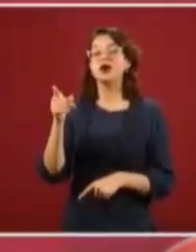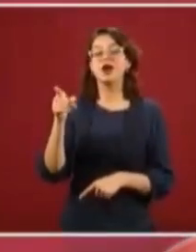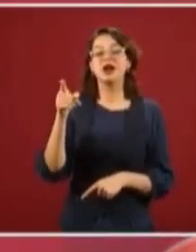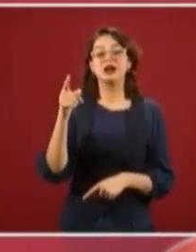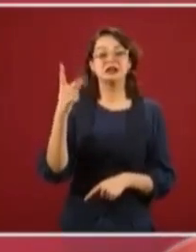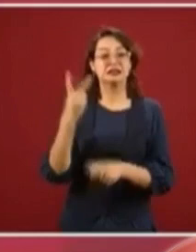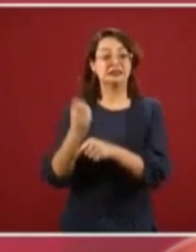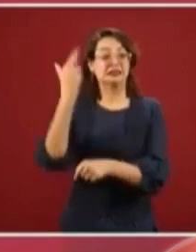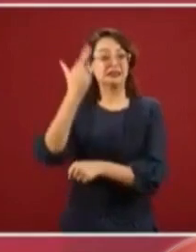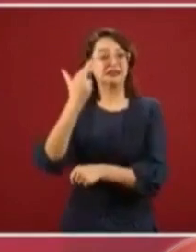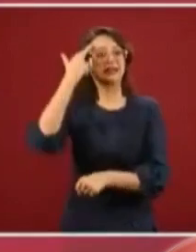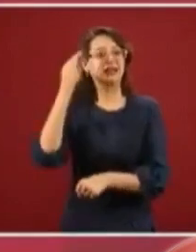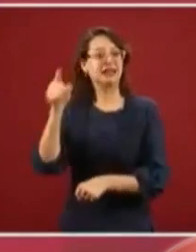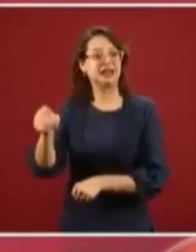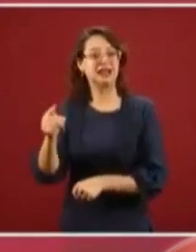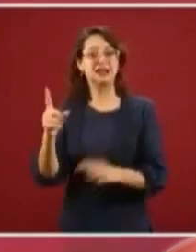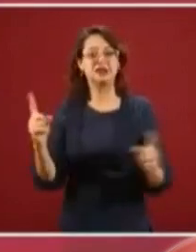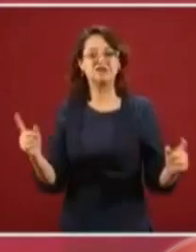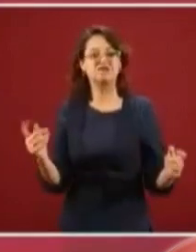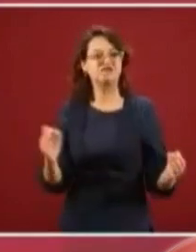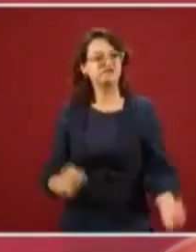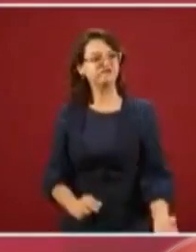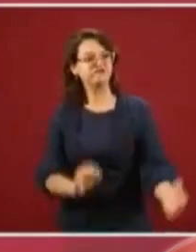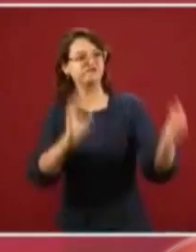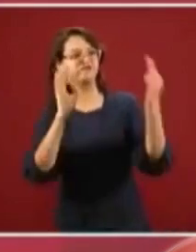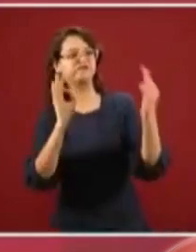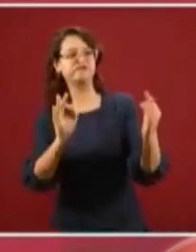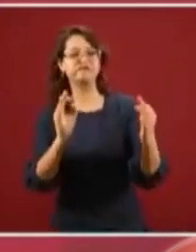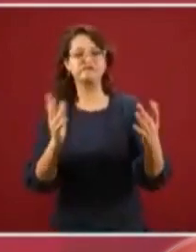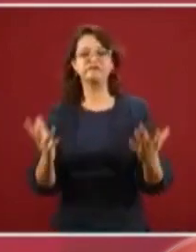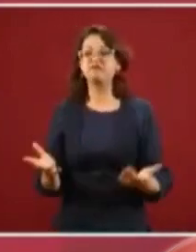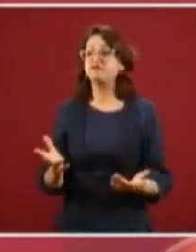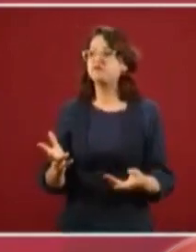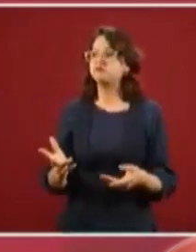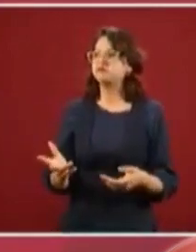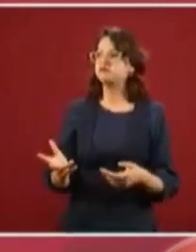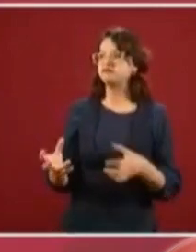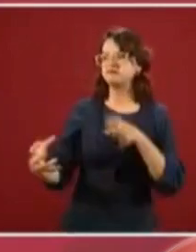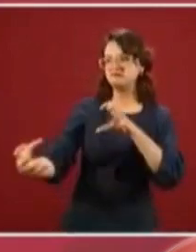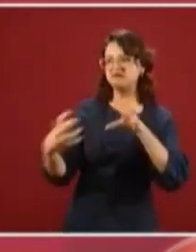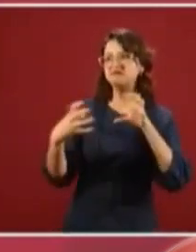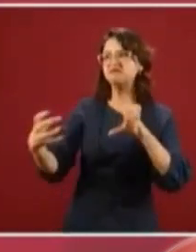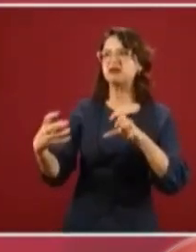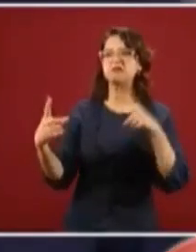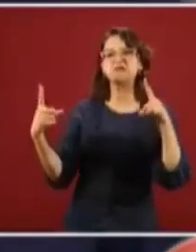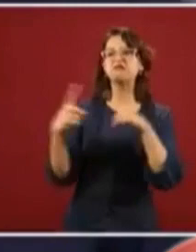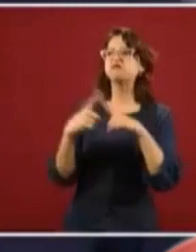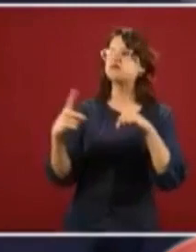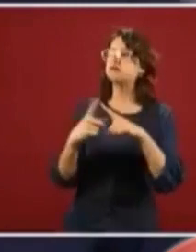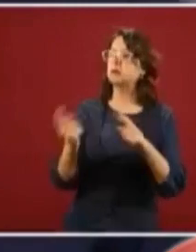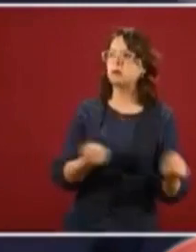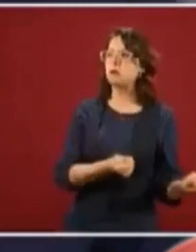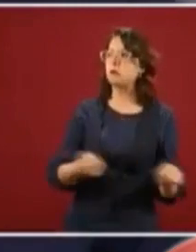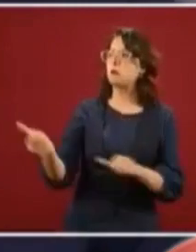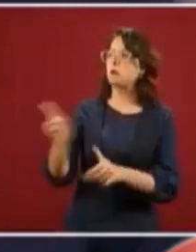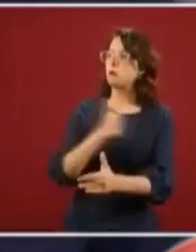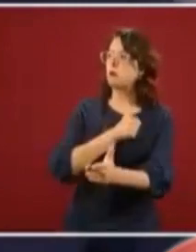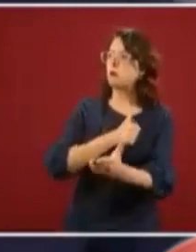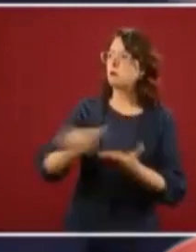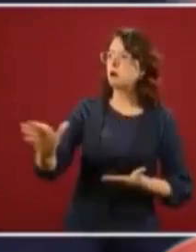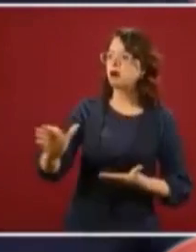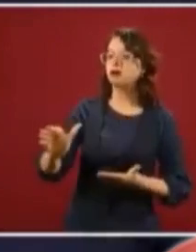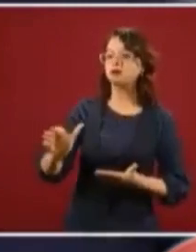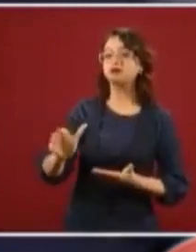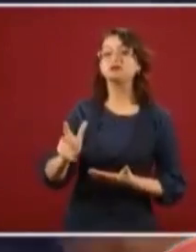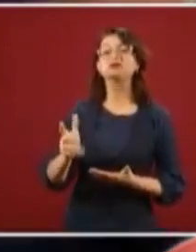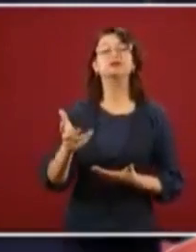y lo excomulgó.